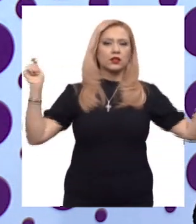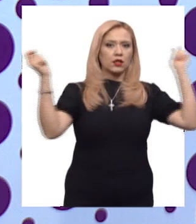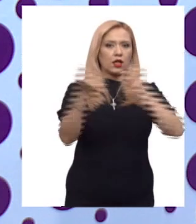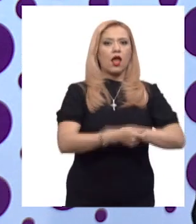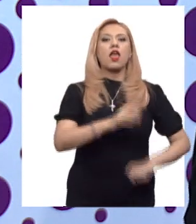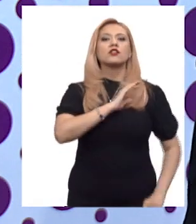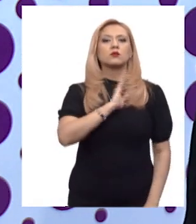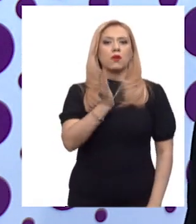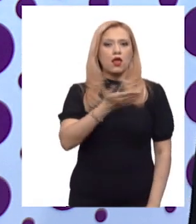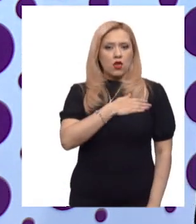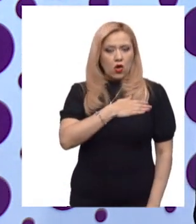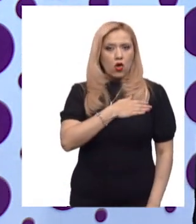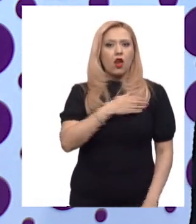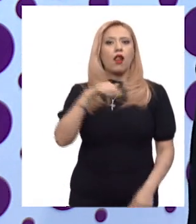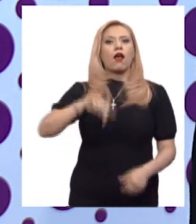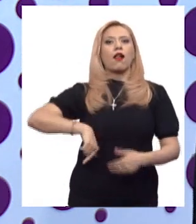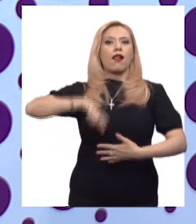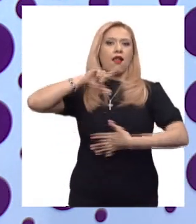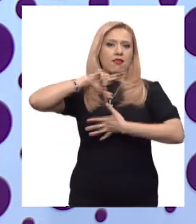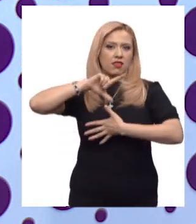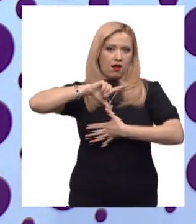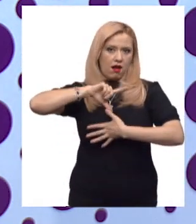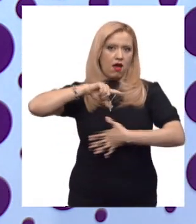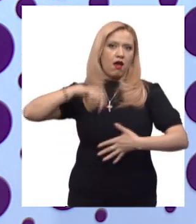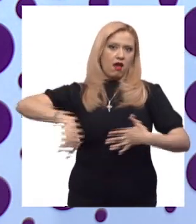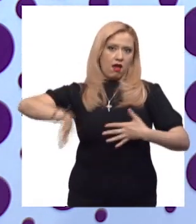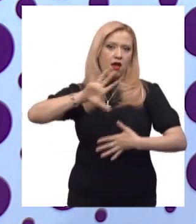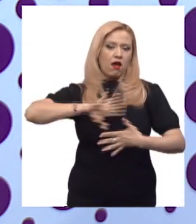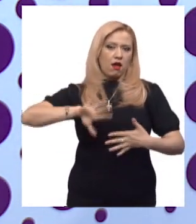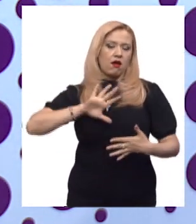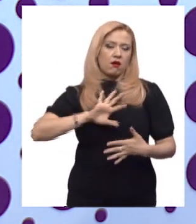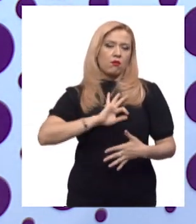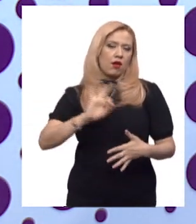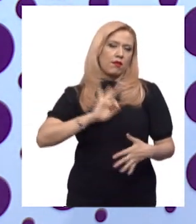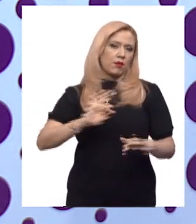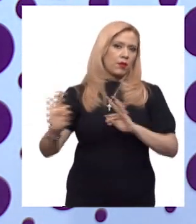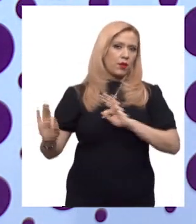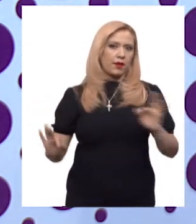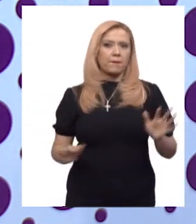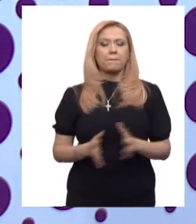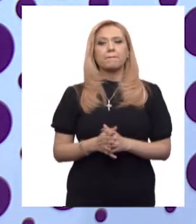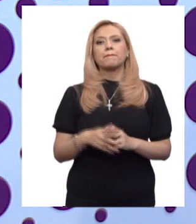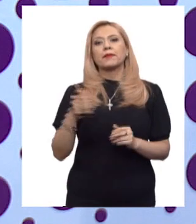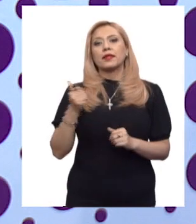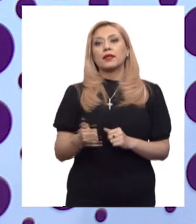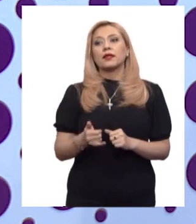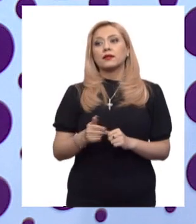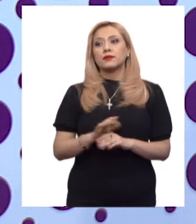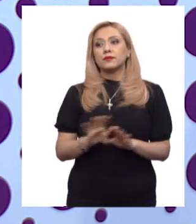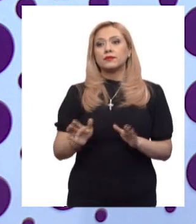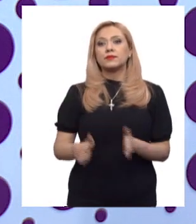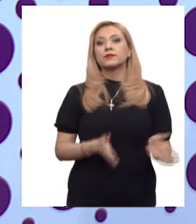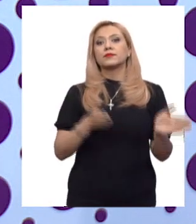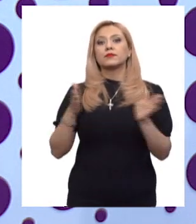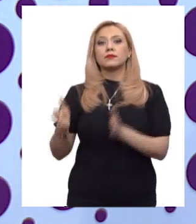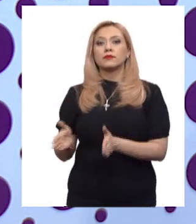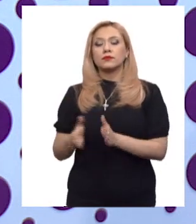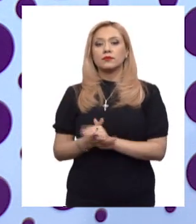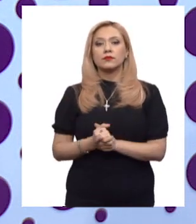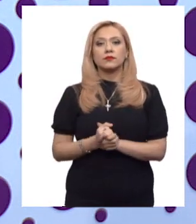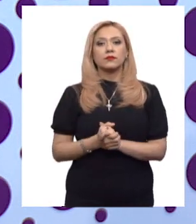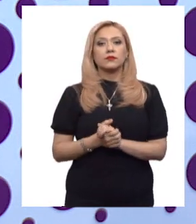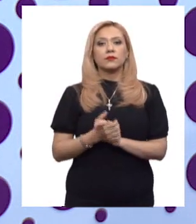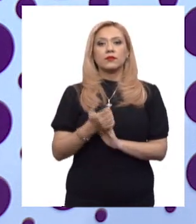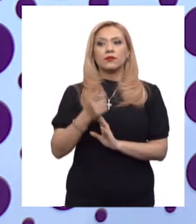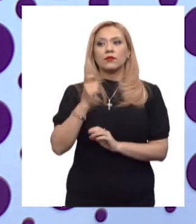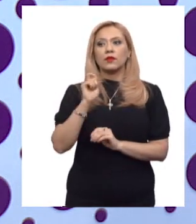en español, en América Latina y con nuestras capacidades, ¿no? Y aquí un poco ya saltando a las conclusiones, más